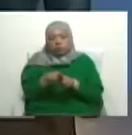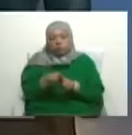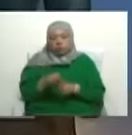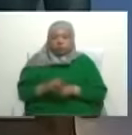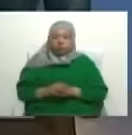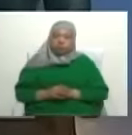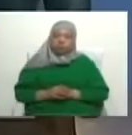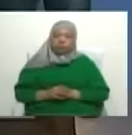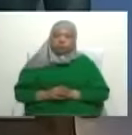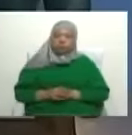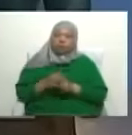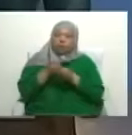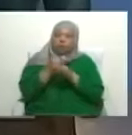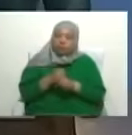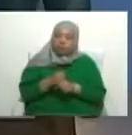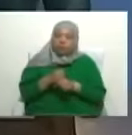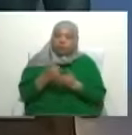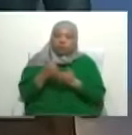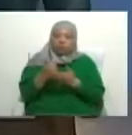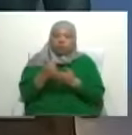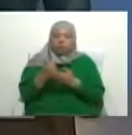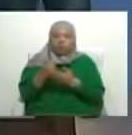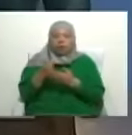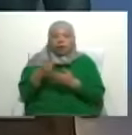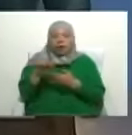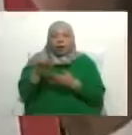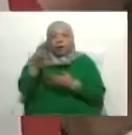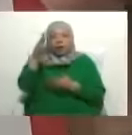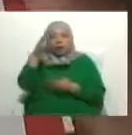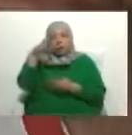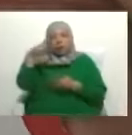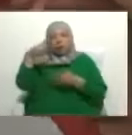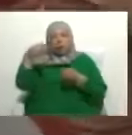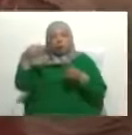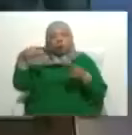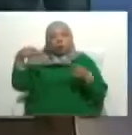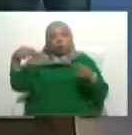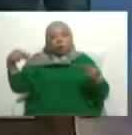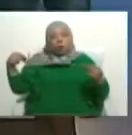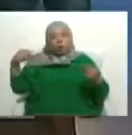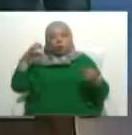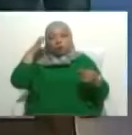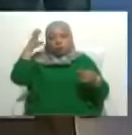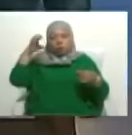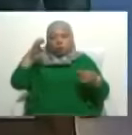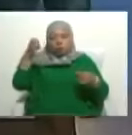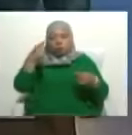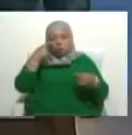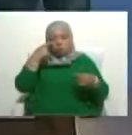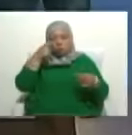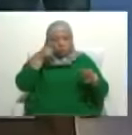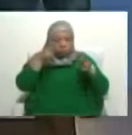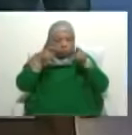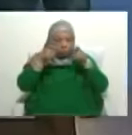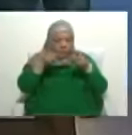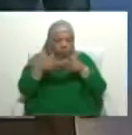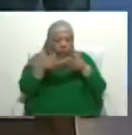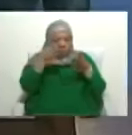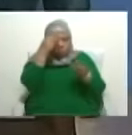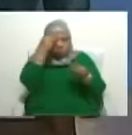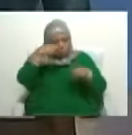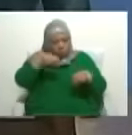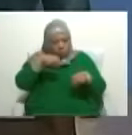y espero que los facilitadores de Noruega, que se la pasan diciendo, queremos ir a verificar un poco el estado de los